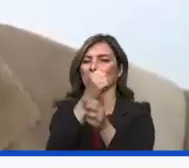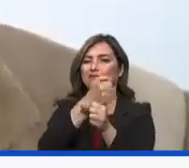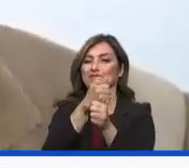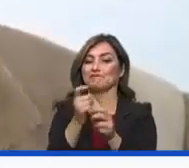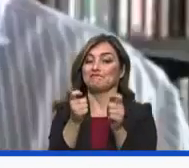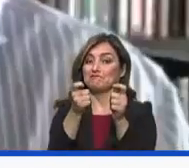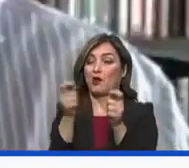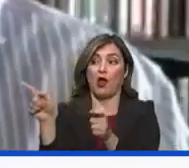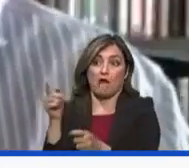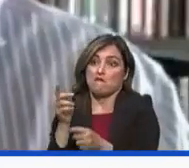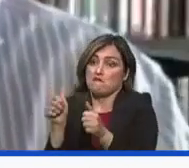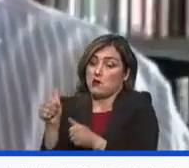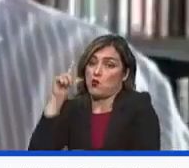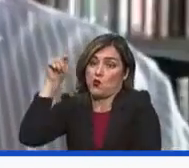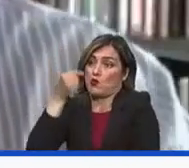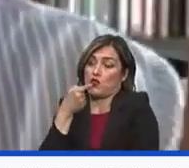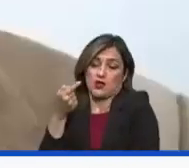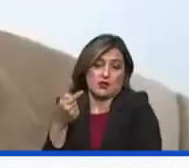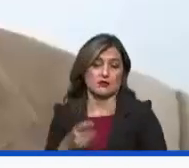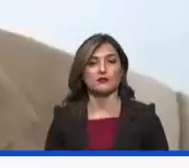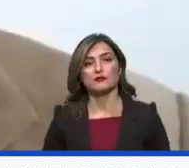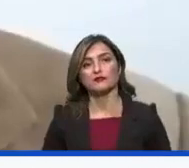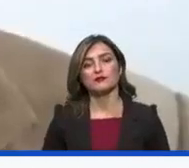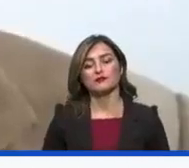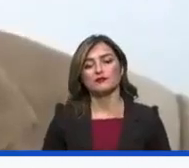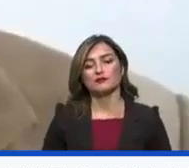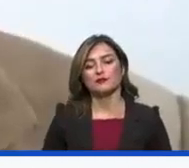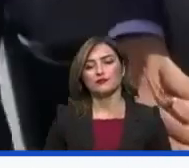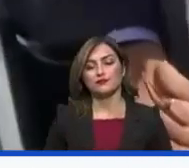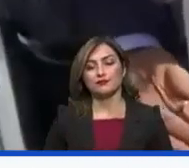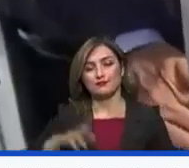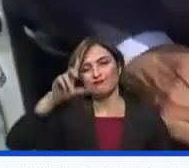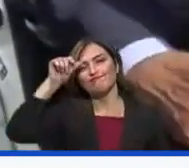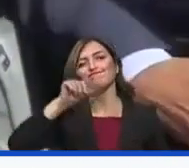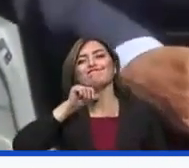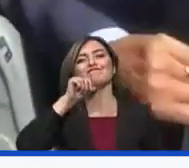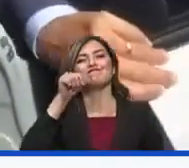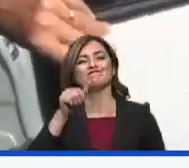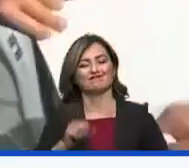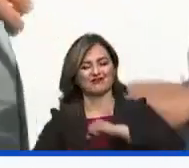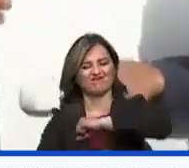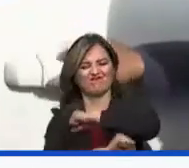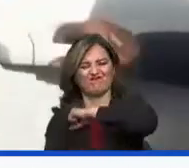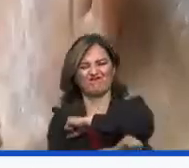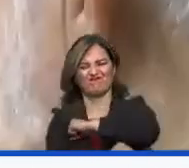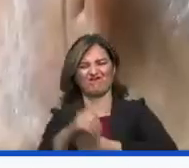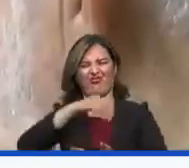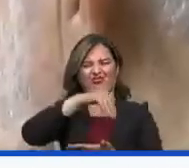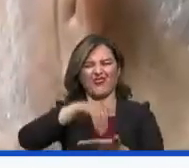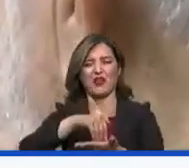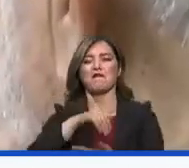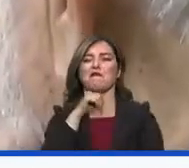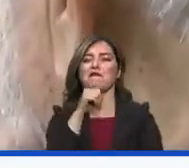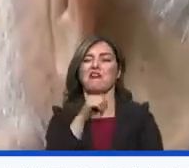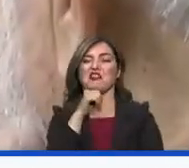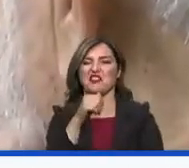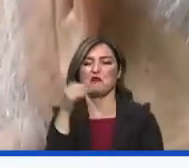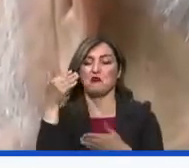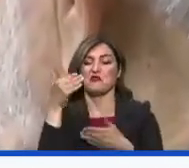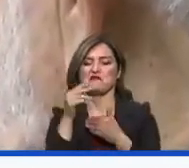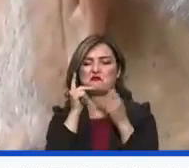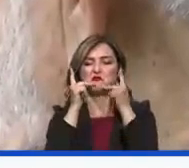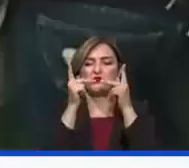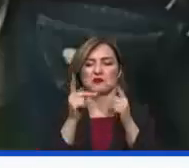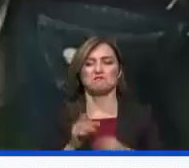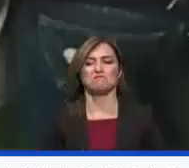mismos lo han anunciado. Fuera de la Asamblea, para Córdoba y Alarcón, al gobierno le hace falta consolidar sus políticas públicas, acercarse a los